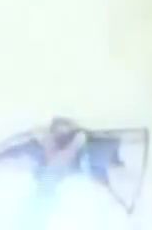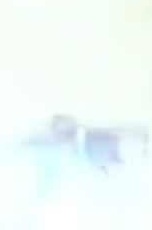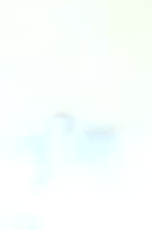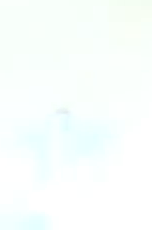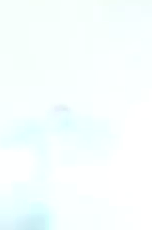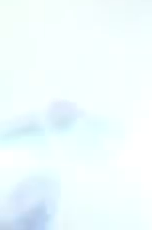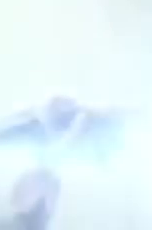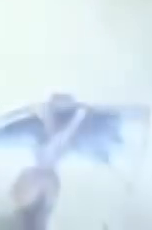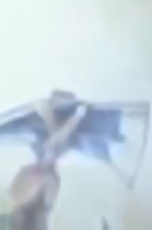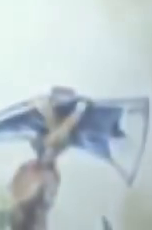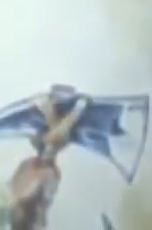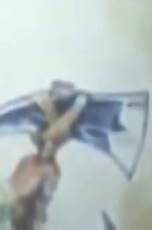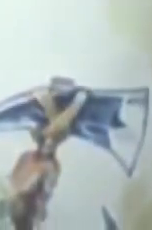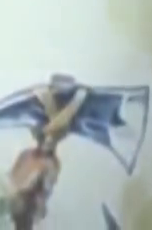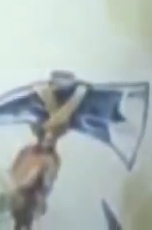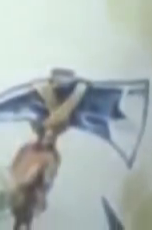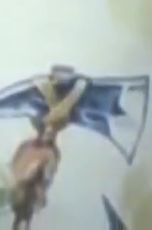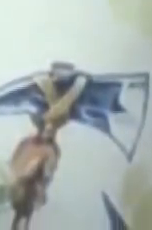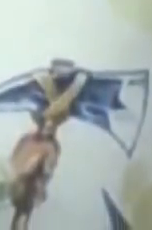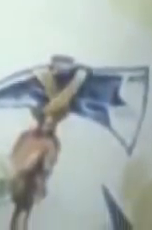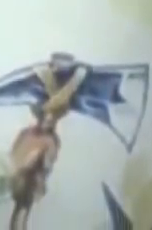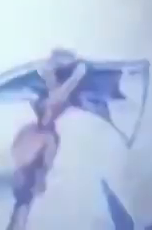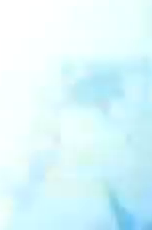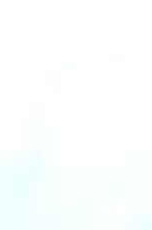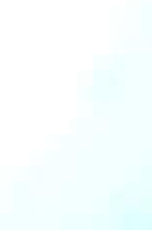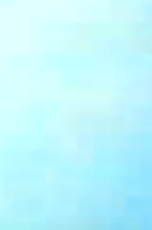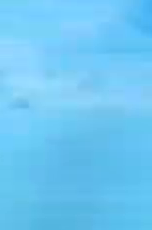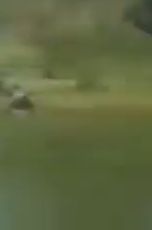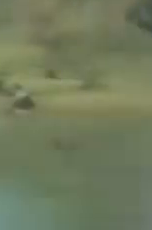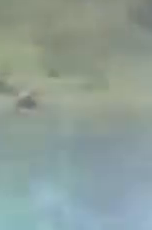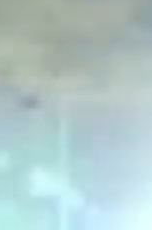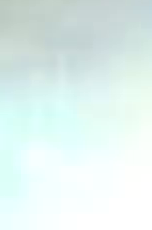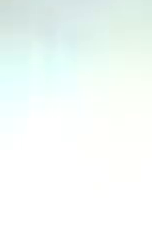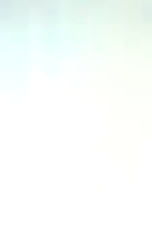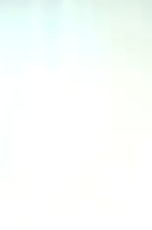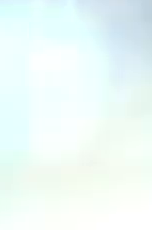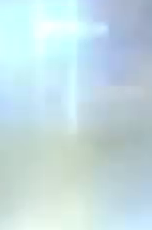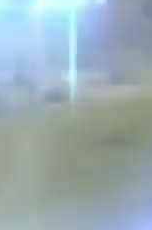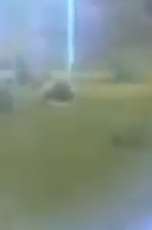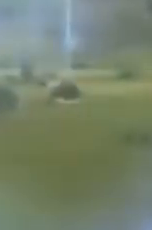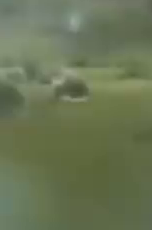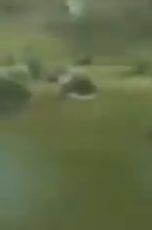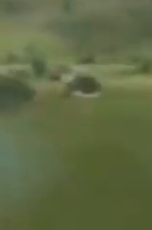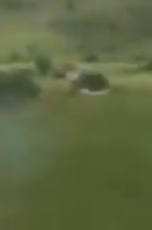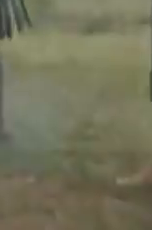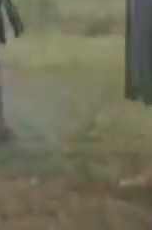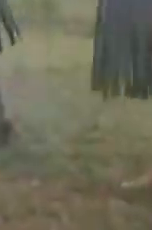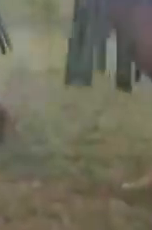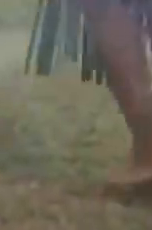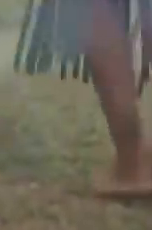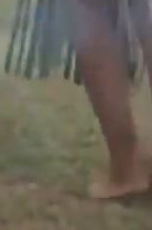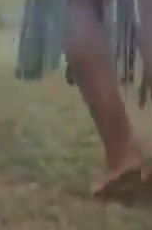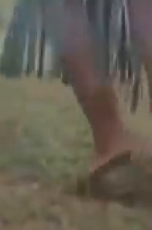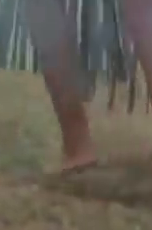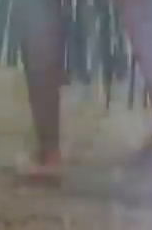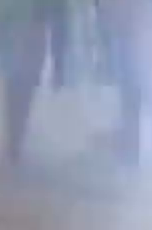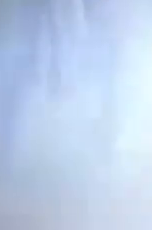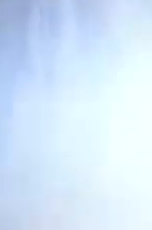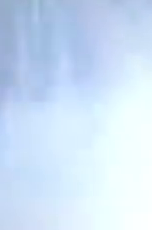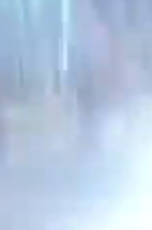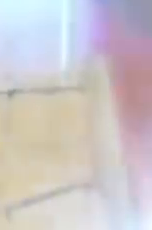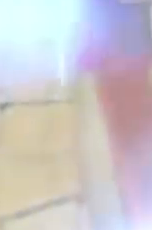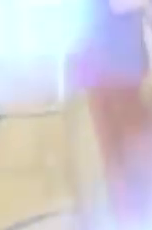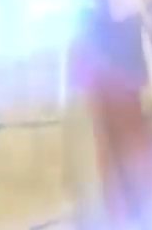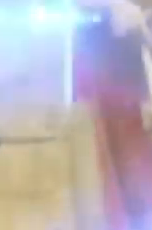Quiero rendir tributo hoy a los mártires aborígenes de esta tierra que supieron defenderla. Hoy es un día